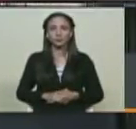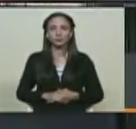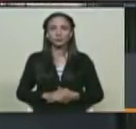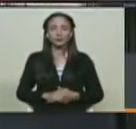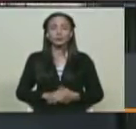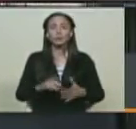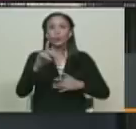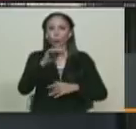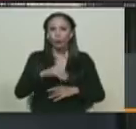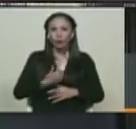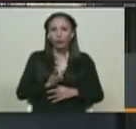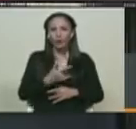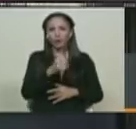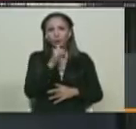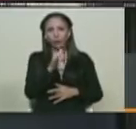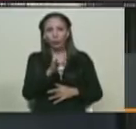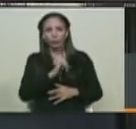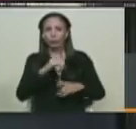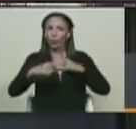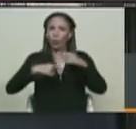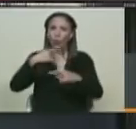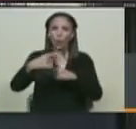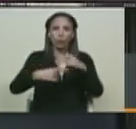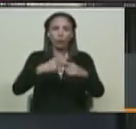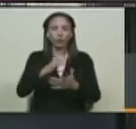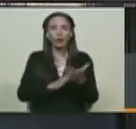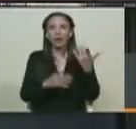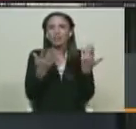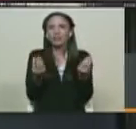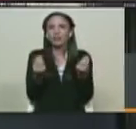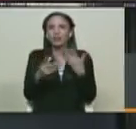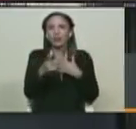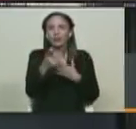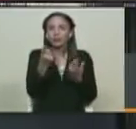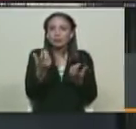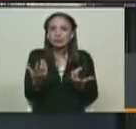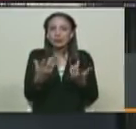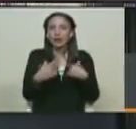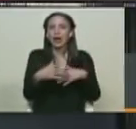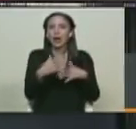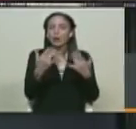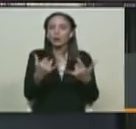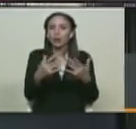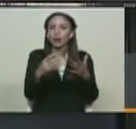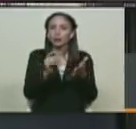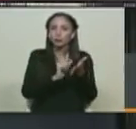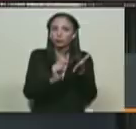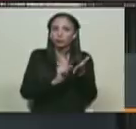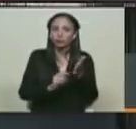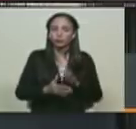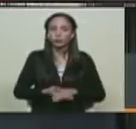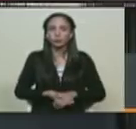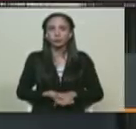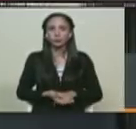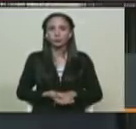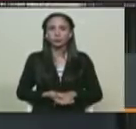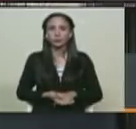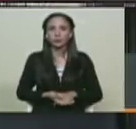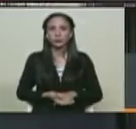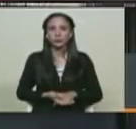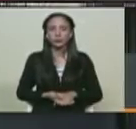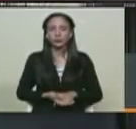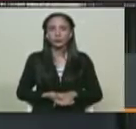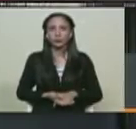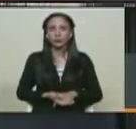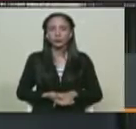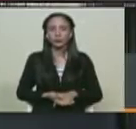Tú puedes tomar todos los días si hace falta, en cápsulas preparadas con Barrio Adentro,